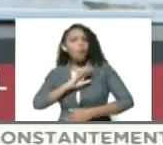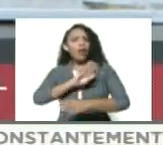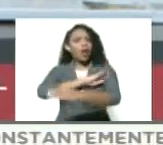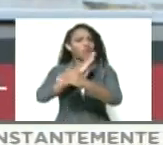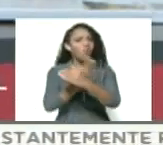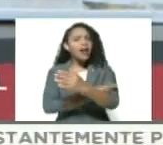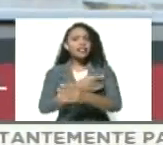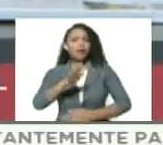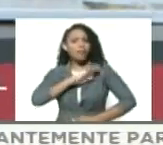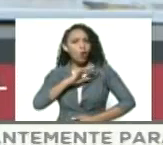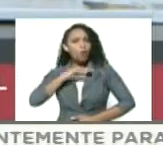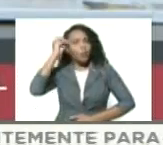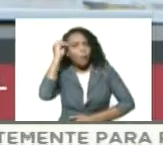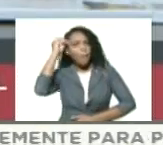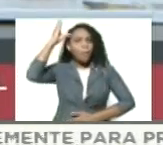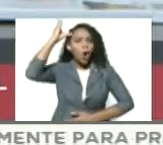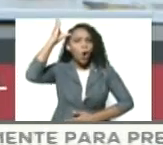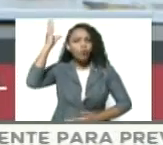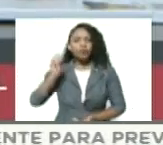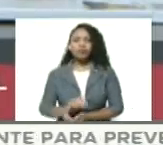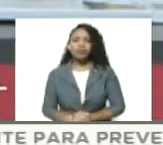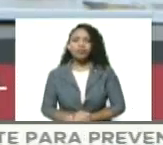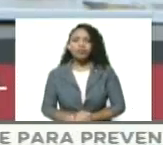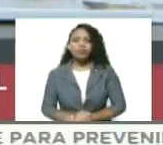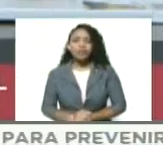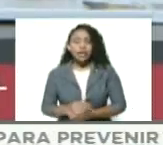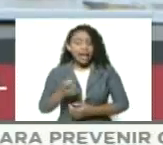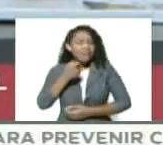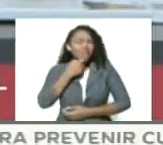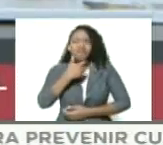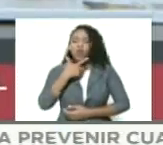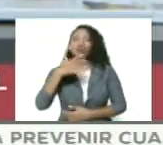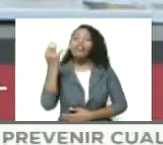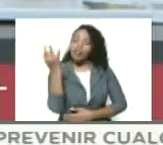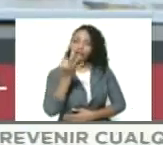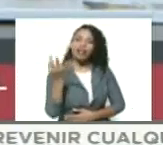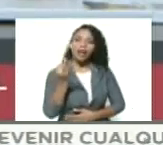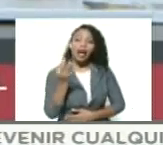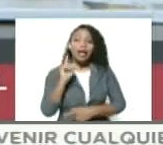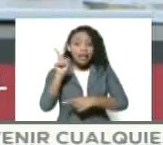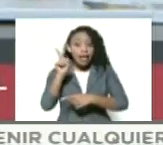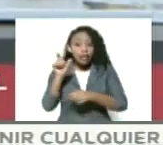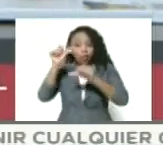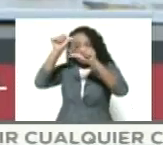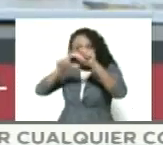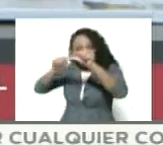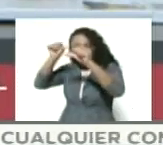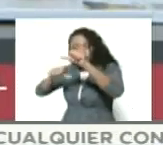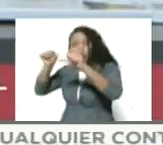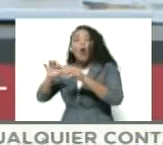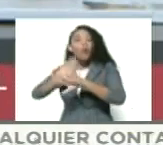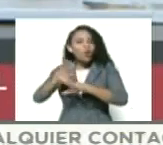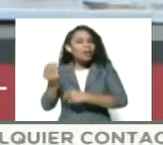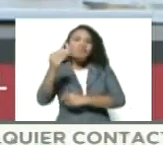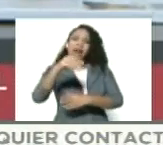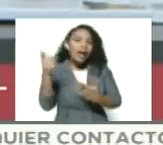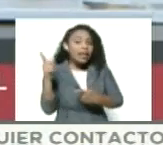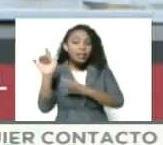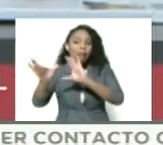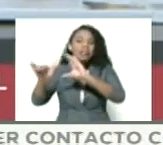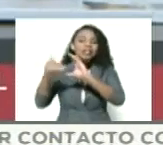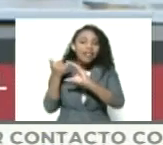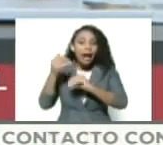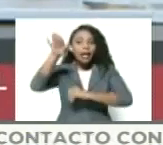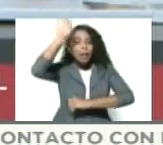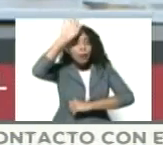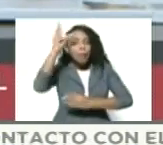sus propias capacidades. Es hermoso, verdaderamente, hay que detallar, porque además ha sido un mensaje que el Papa ha